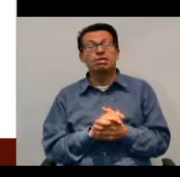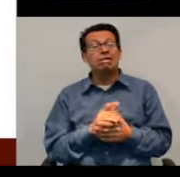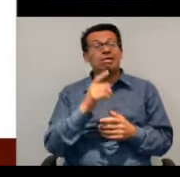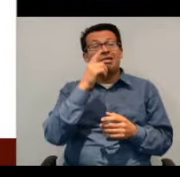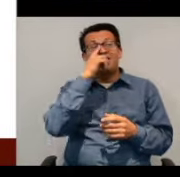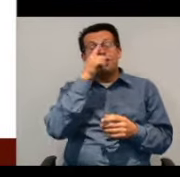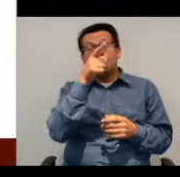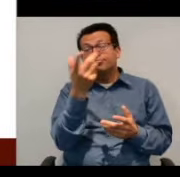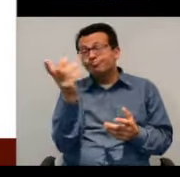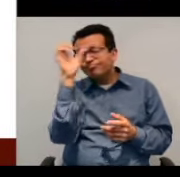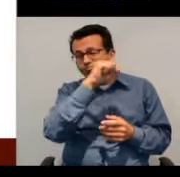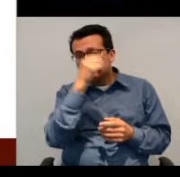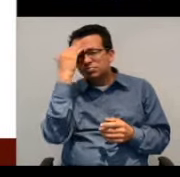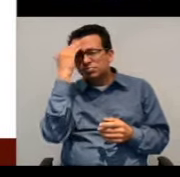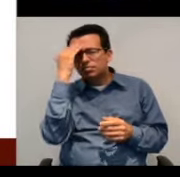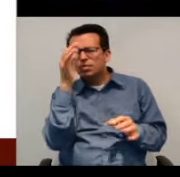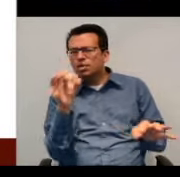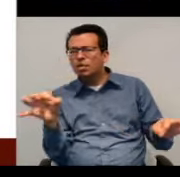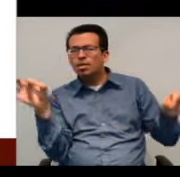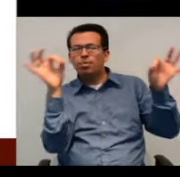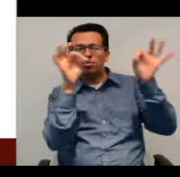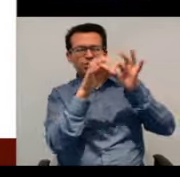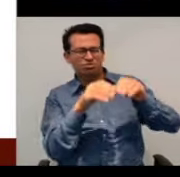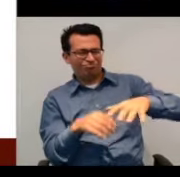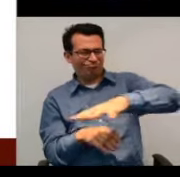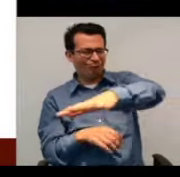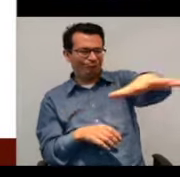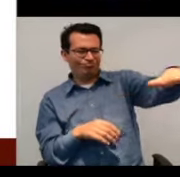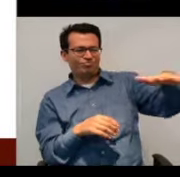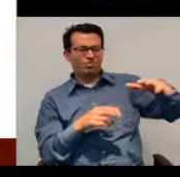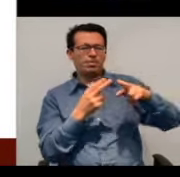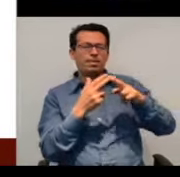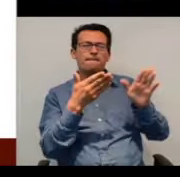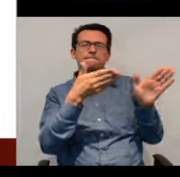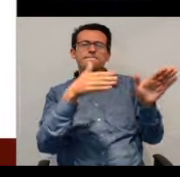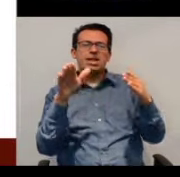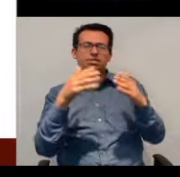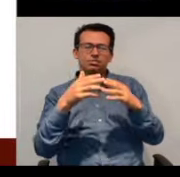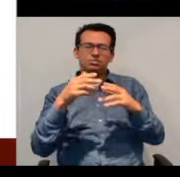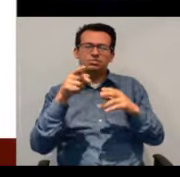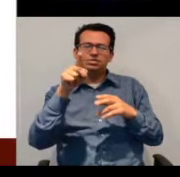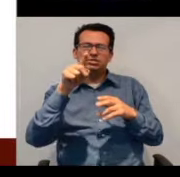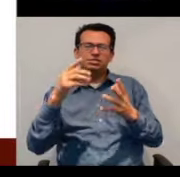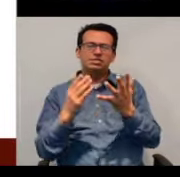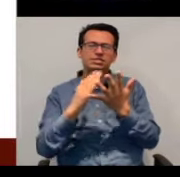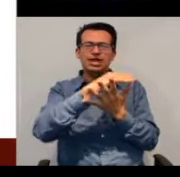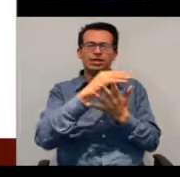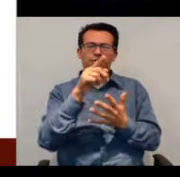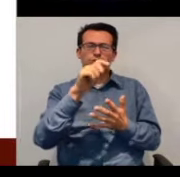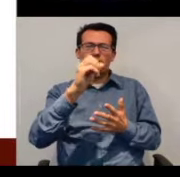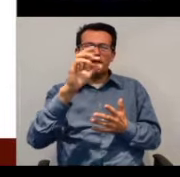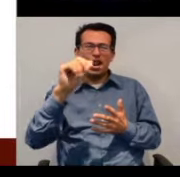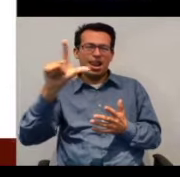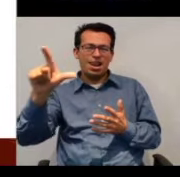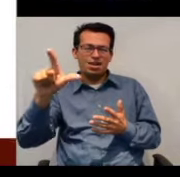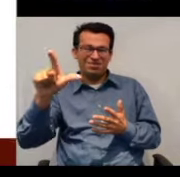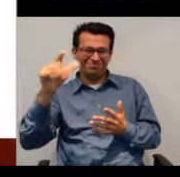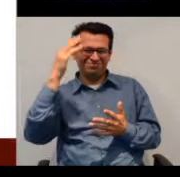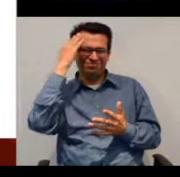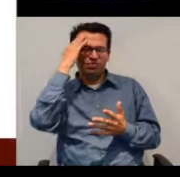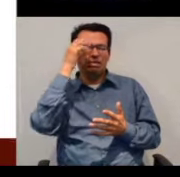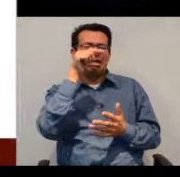habla de una educación de calidad, es una educación donde se respetan los derechos, una educación que